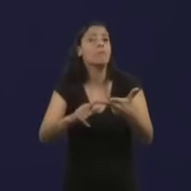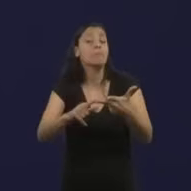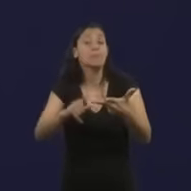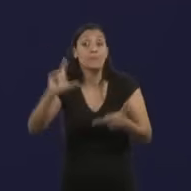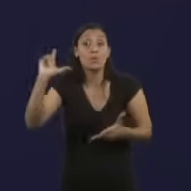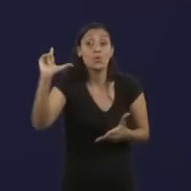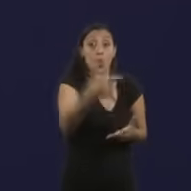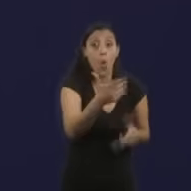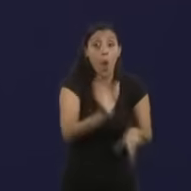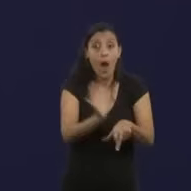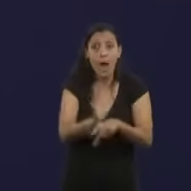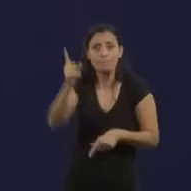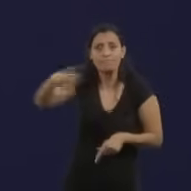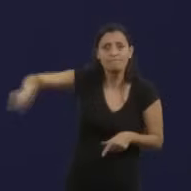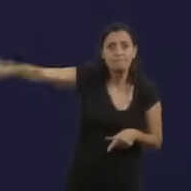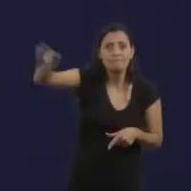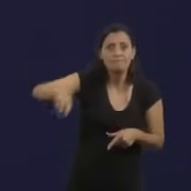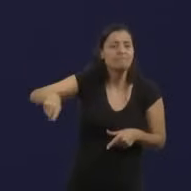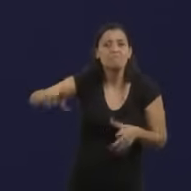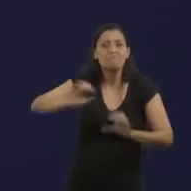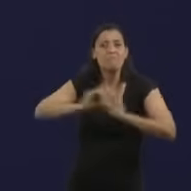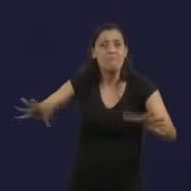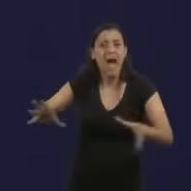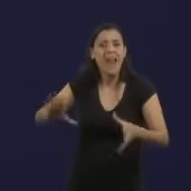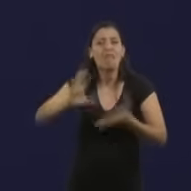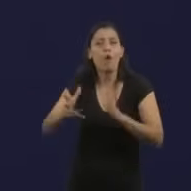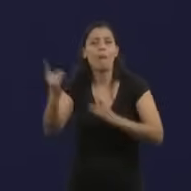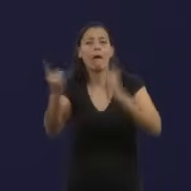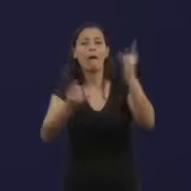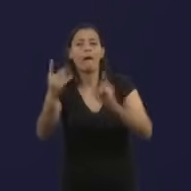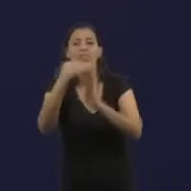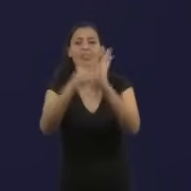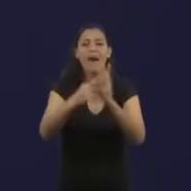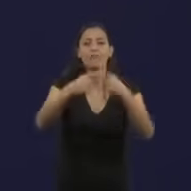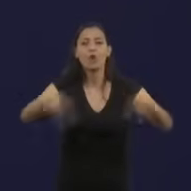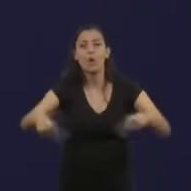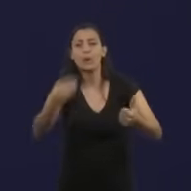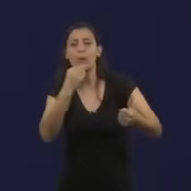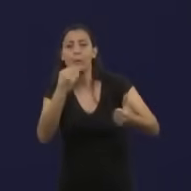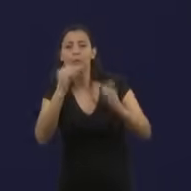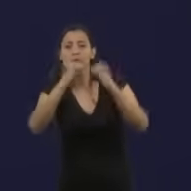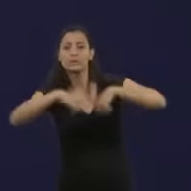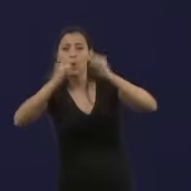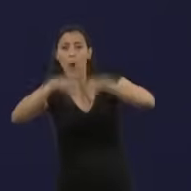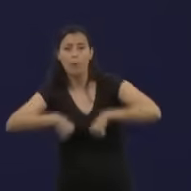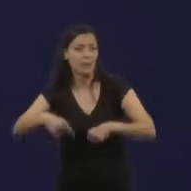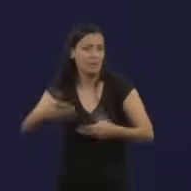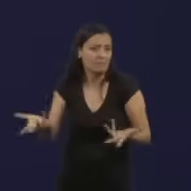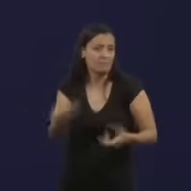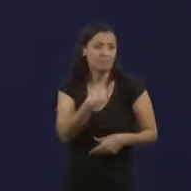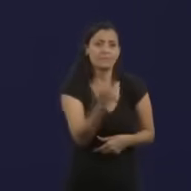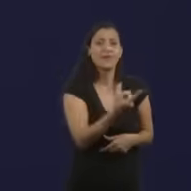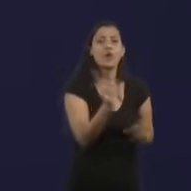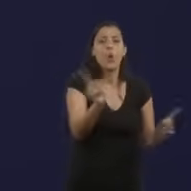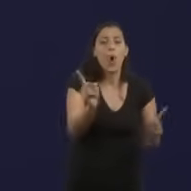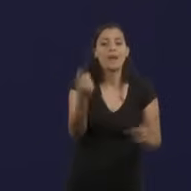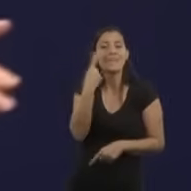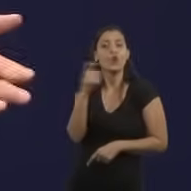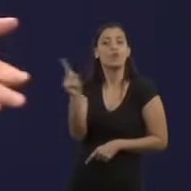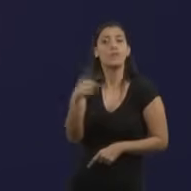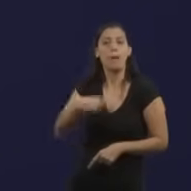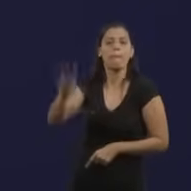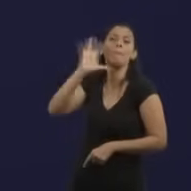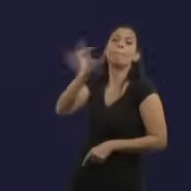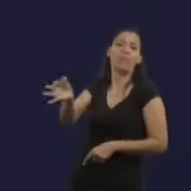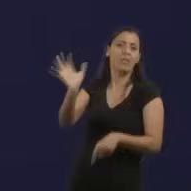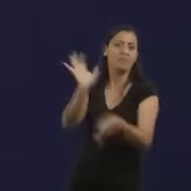hasta hayan sido tan burdos sean tan ineficientes hasta para truchar datos eh de una manera tan obvia que inmediatamente uno se daba cuenta